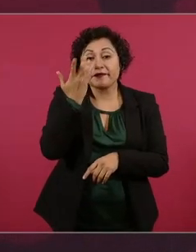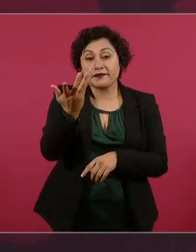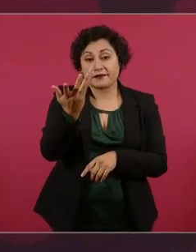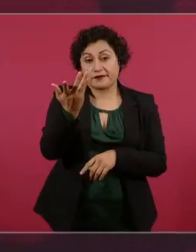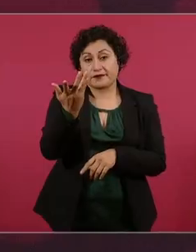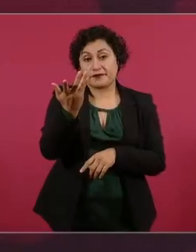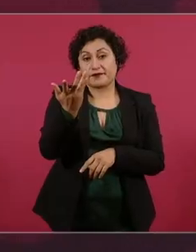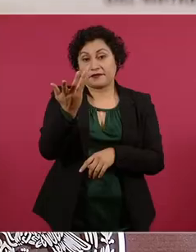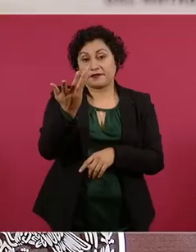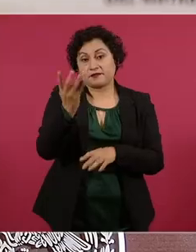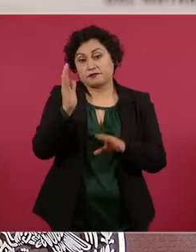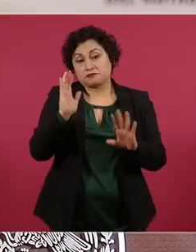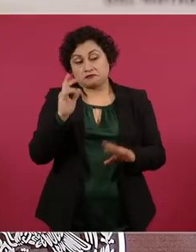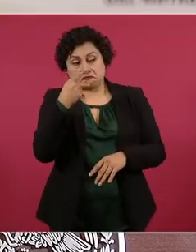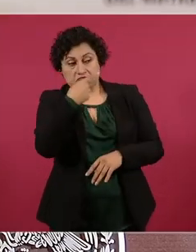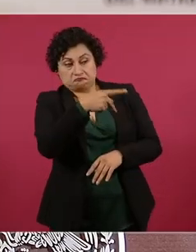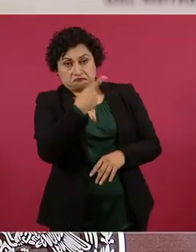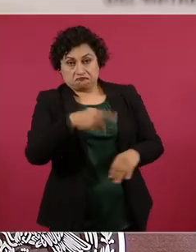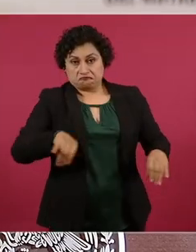por intereses